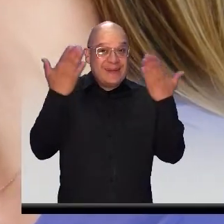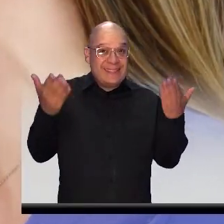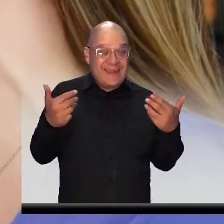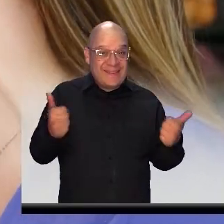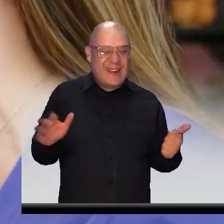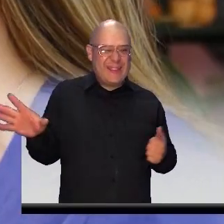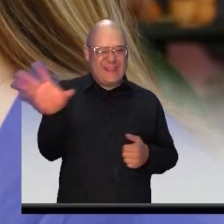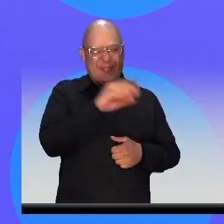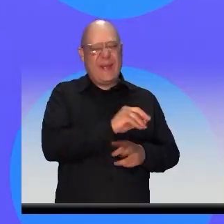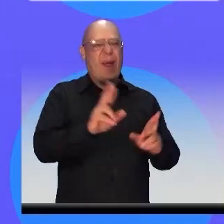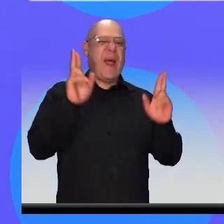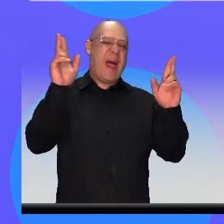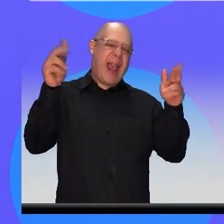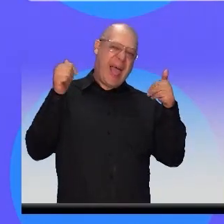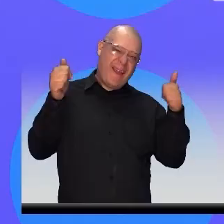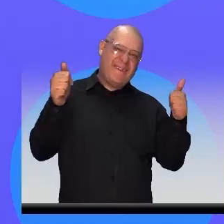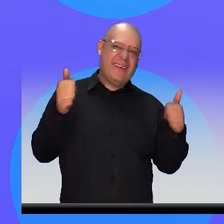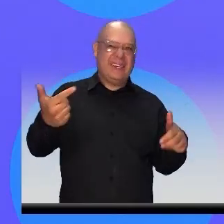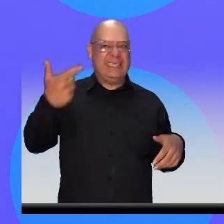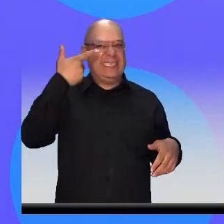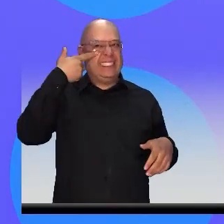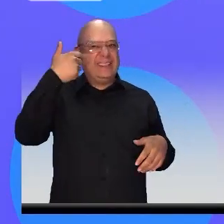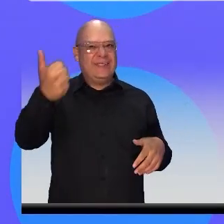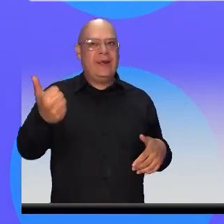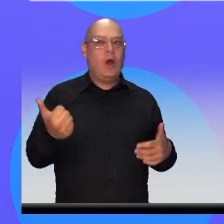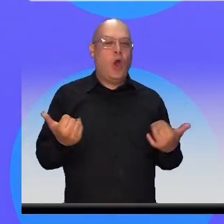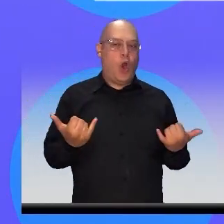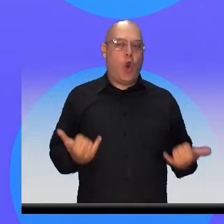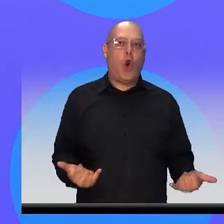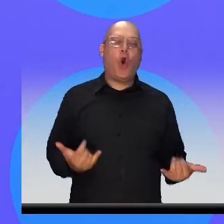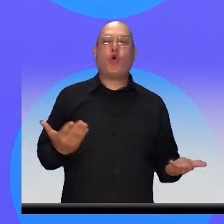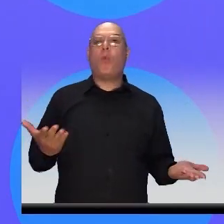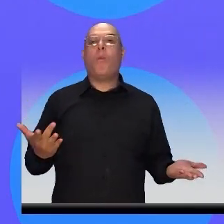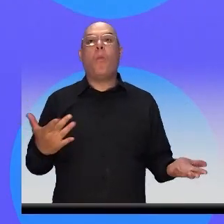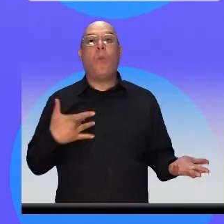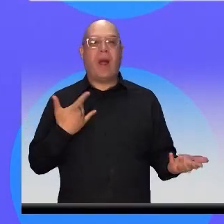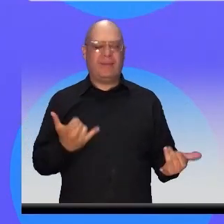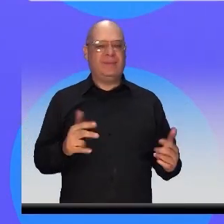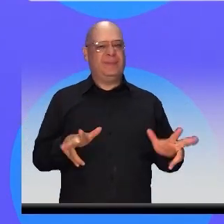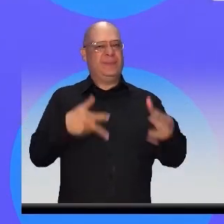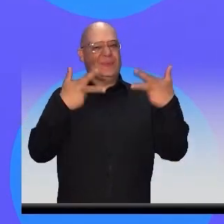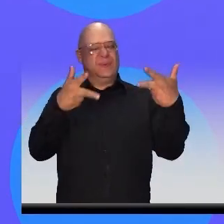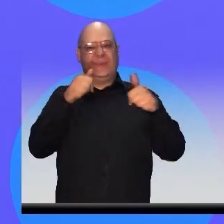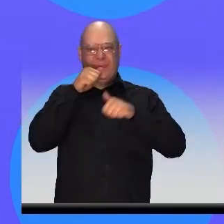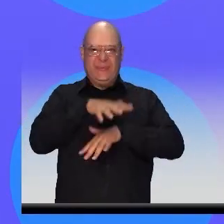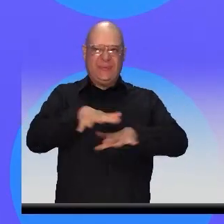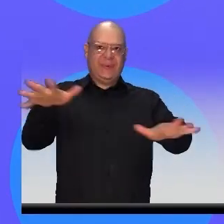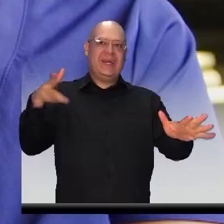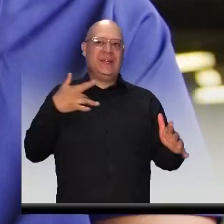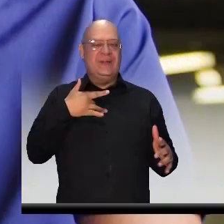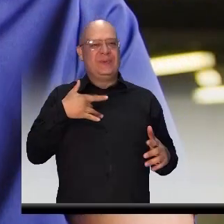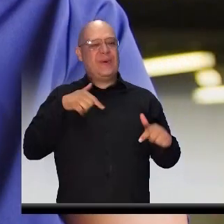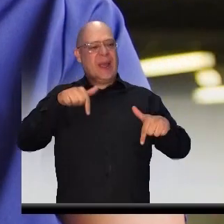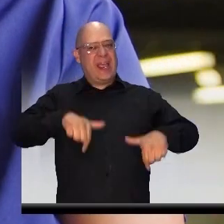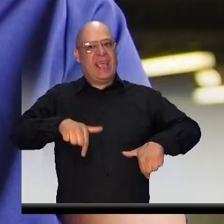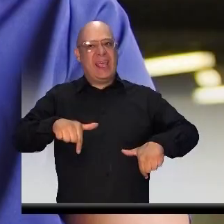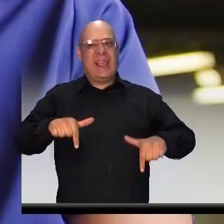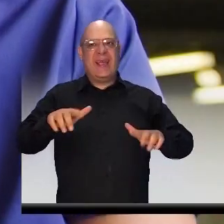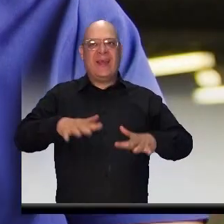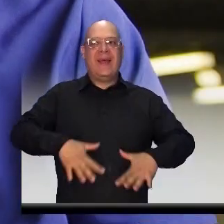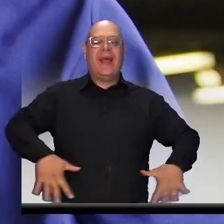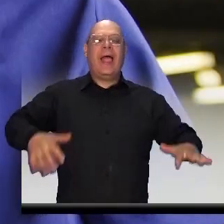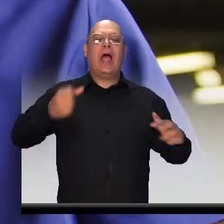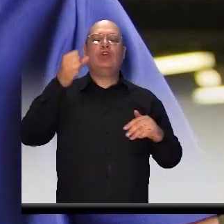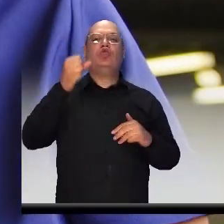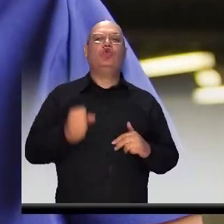que muy bien, qué rico hasta ahora del día estar por acá con ustedes. Yo conectándome desde el sur de la